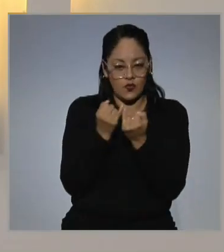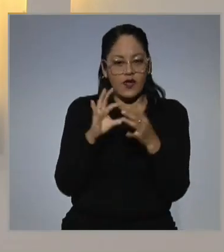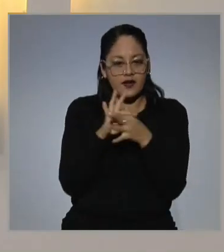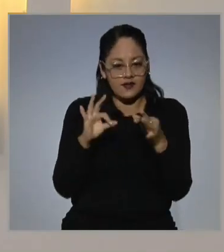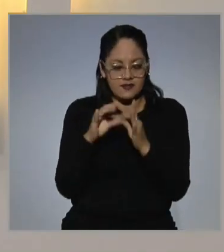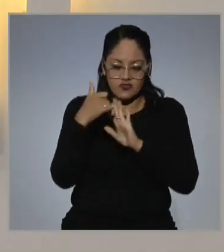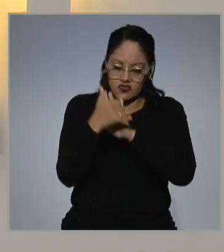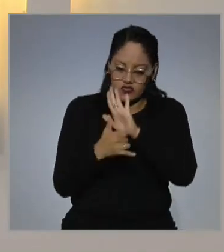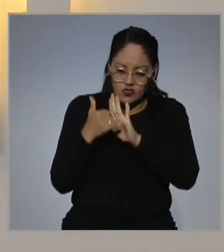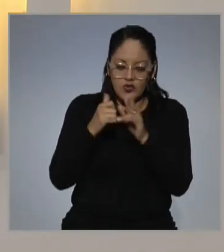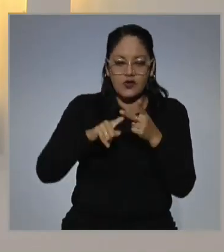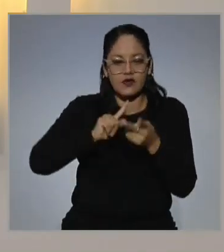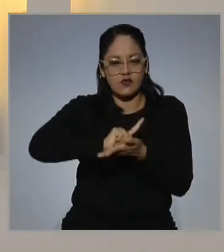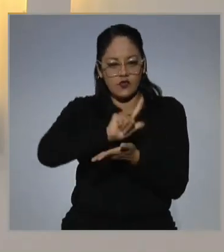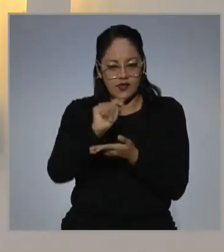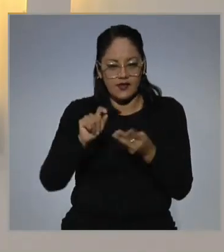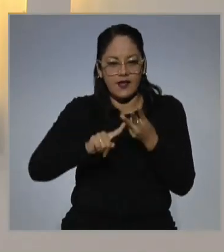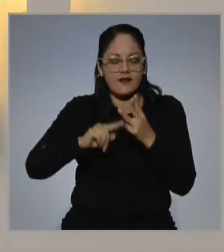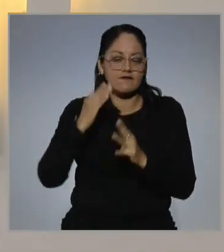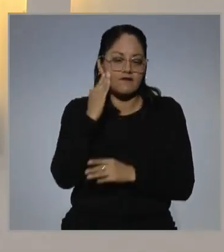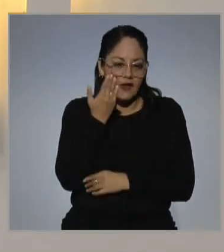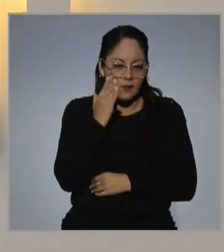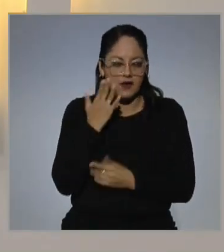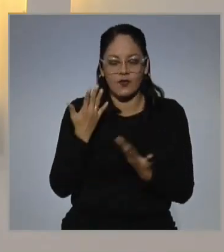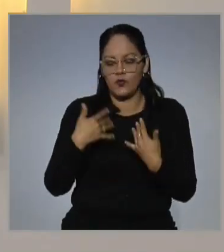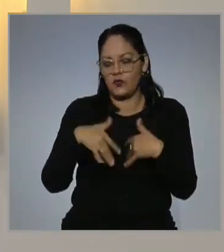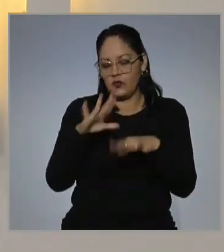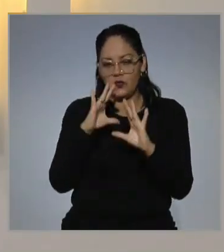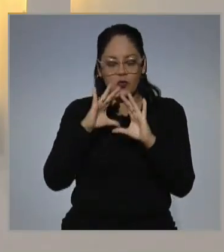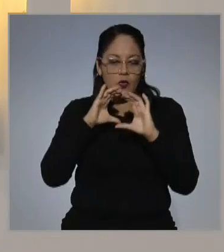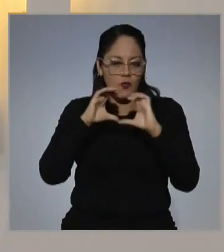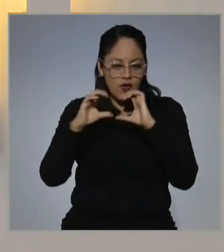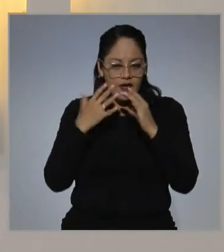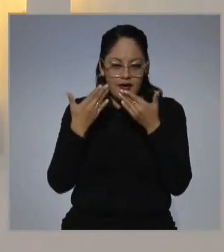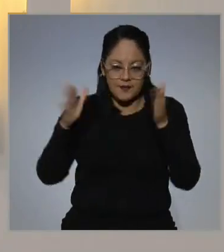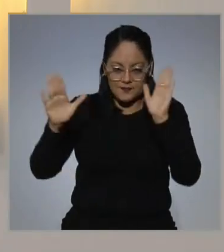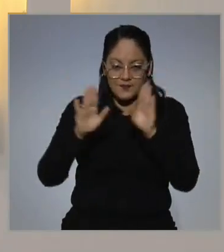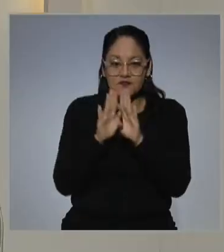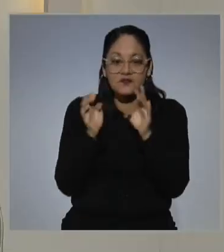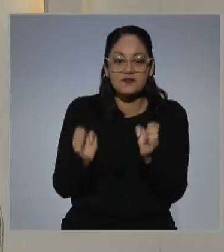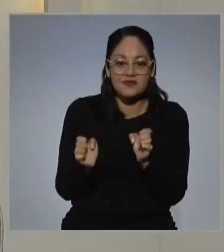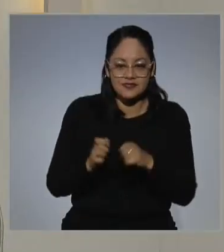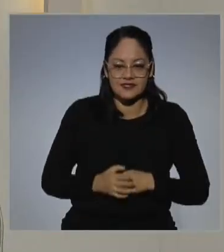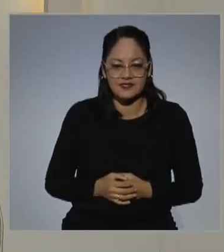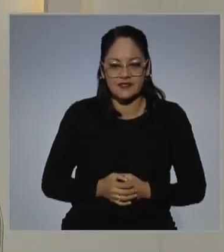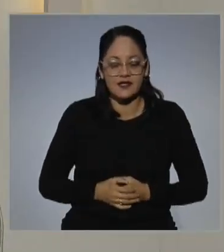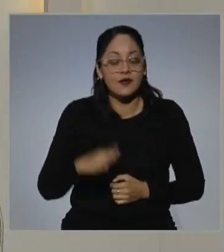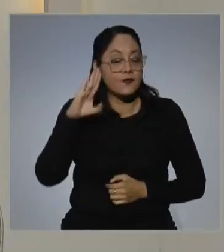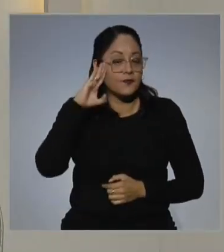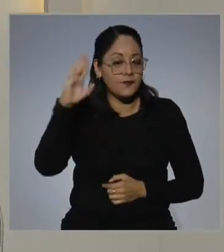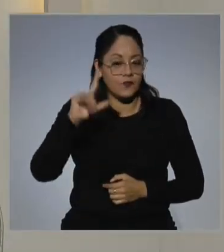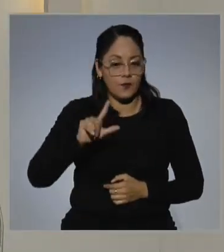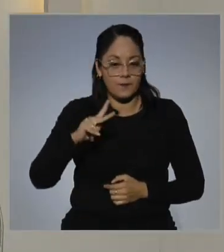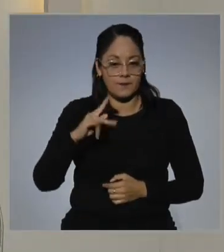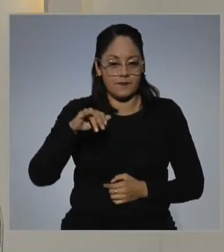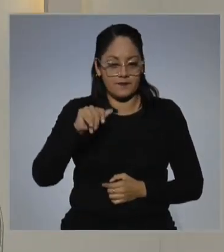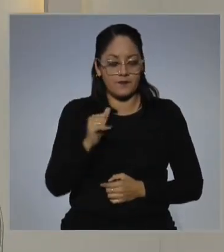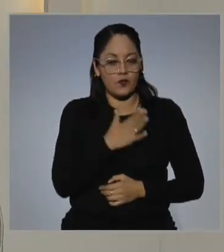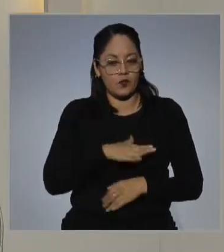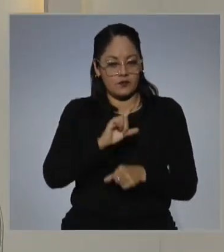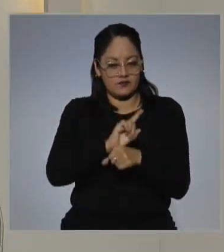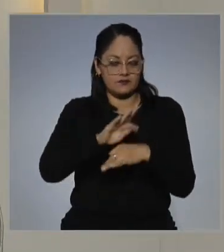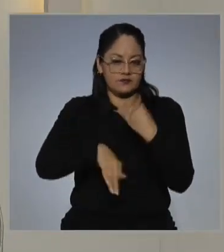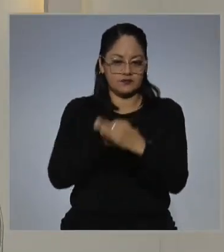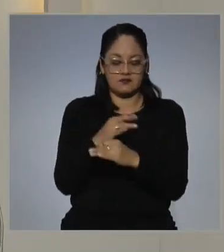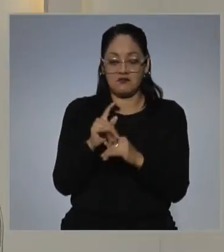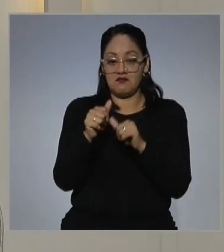través de YouTube, Twitter, Facebook, en fin, todas las comunicaciones abiertas. ¿Cómo estás? Hola Lupita, muy buenos días a todas las personas